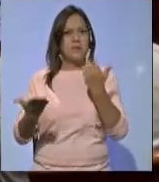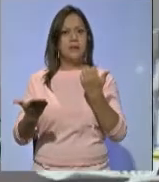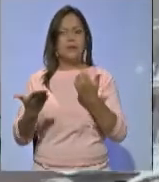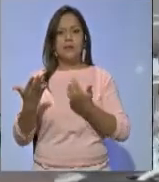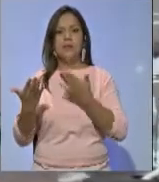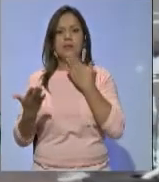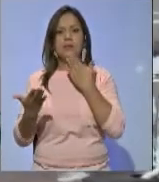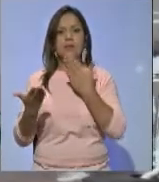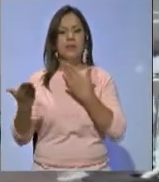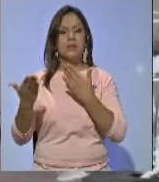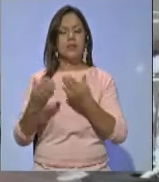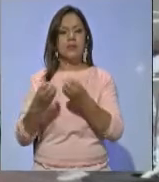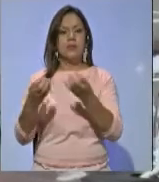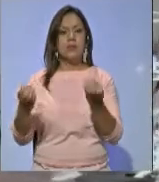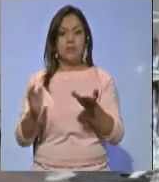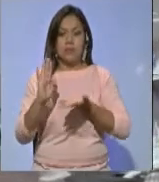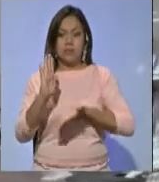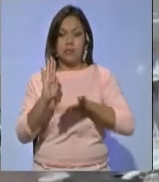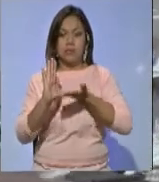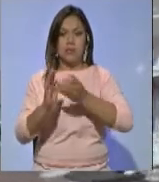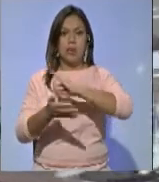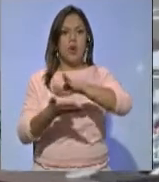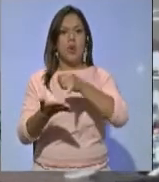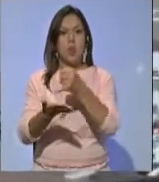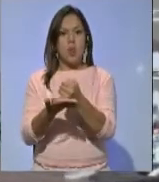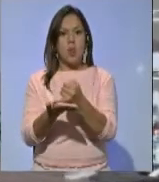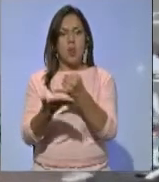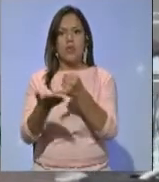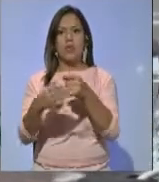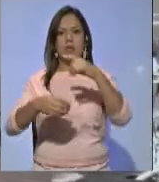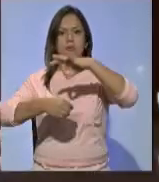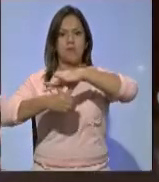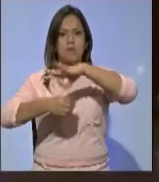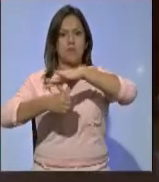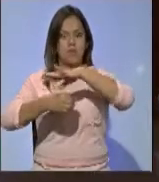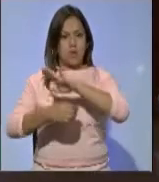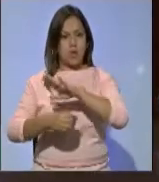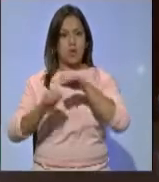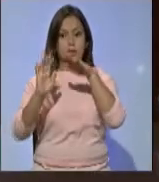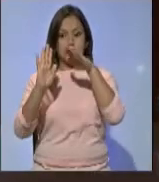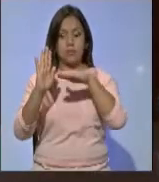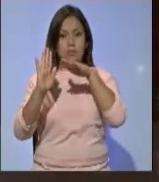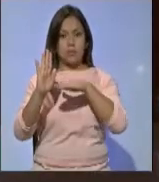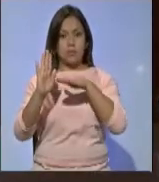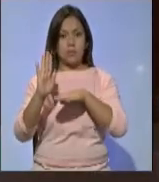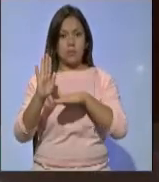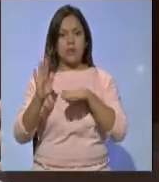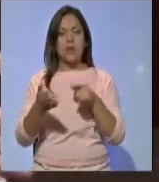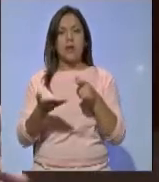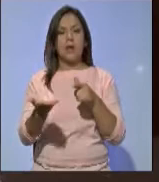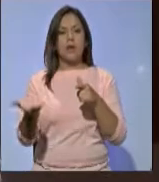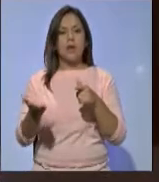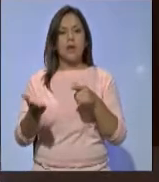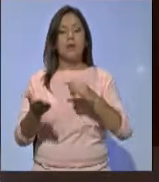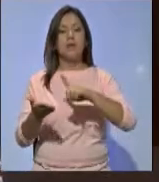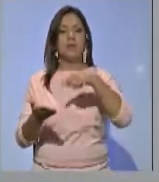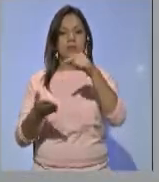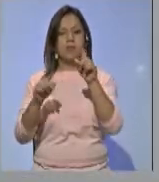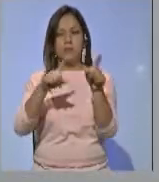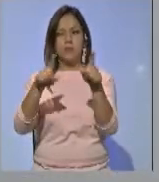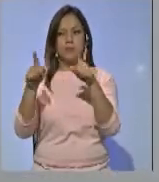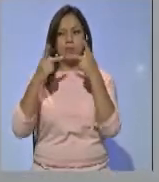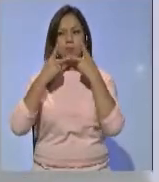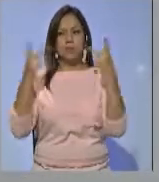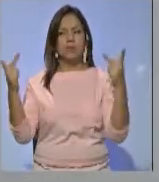Es así que se incrementó el número de juntas receptoras del voto y se reduce el número de recintos. Para la consulta